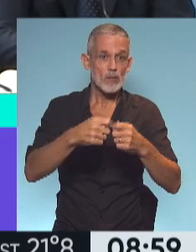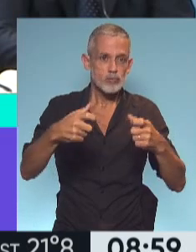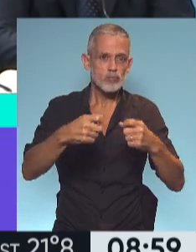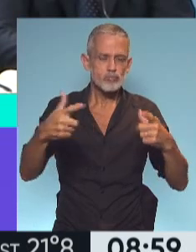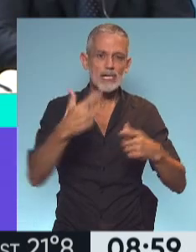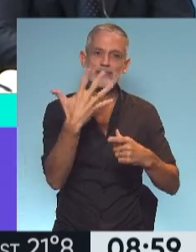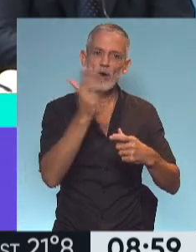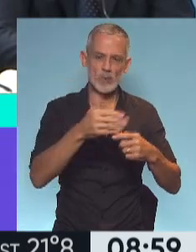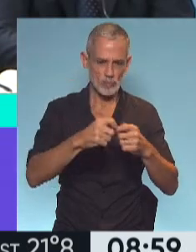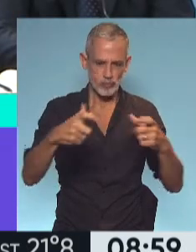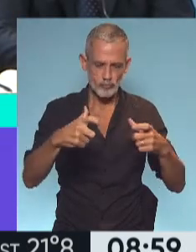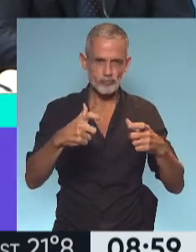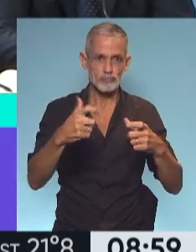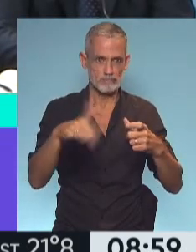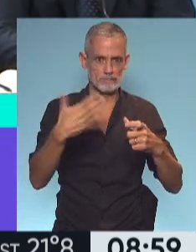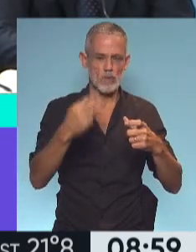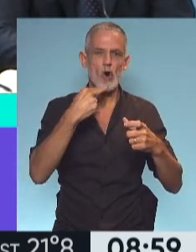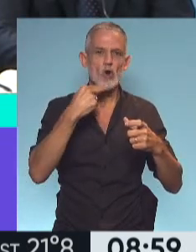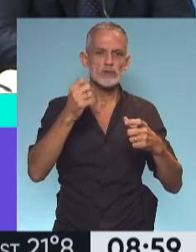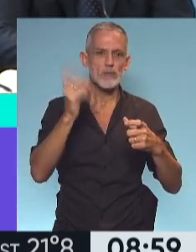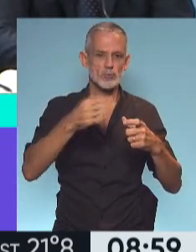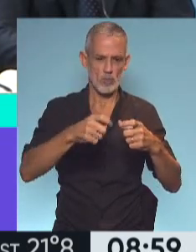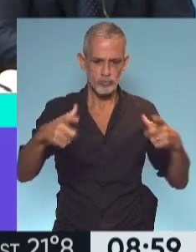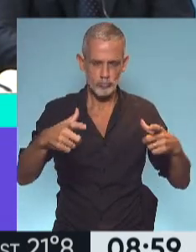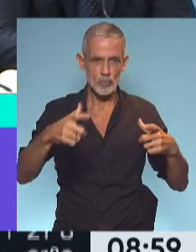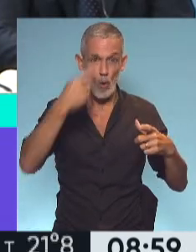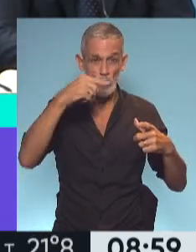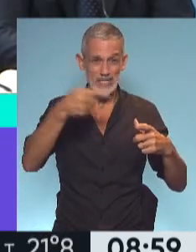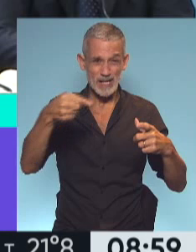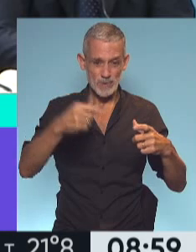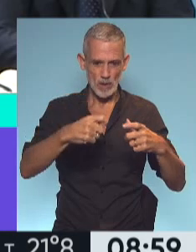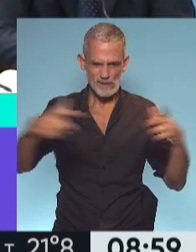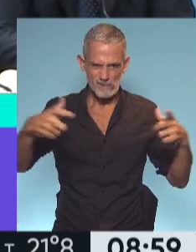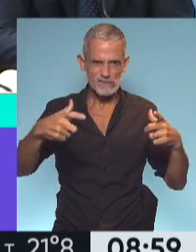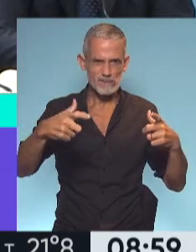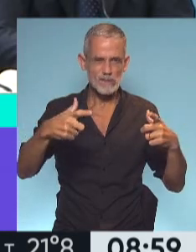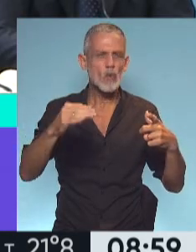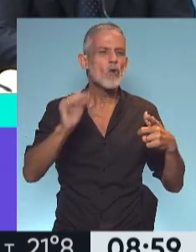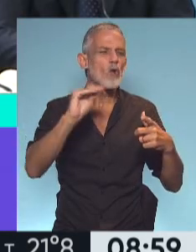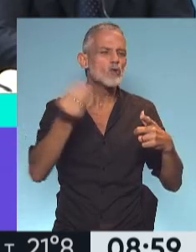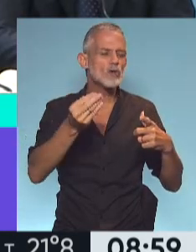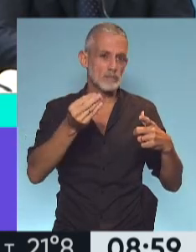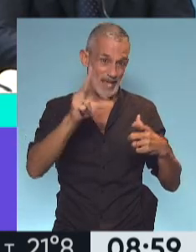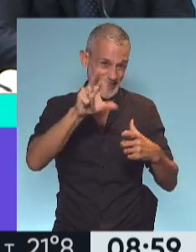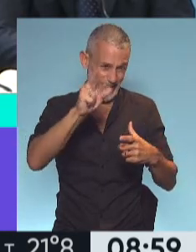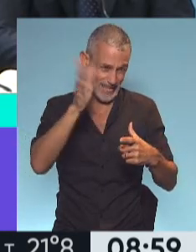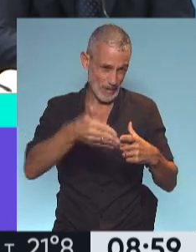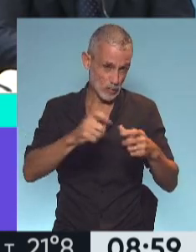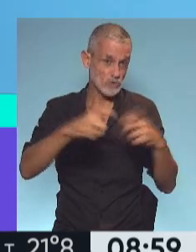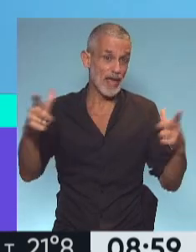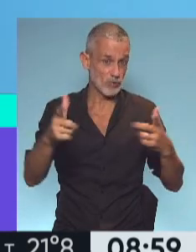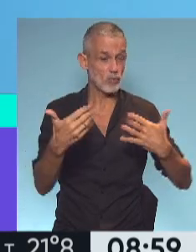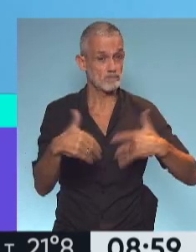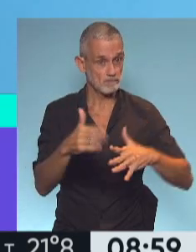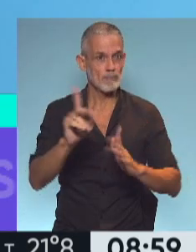un 5% los casos, después un 11%, y en la última semana el aumento de casos fue mayor al 30%,